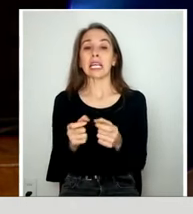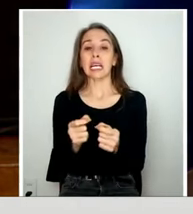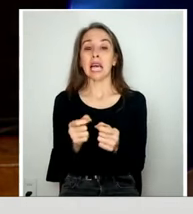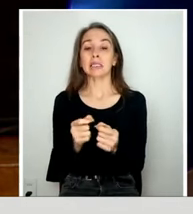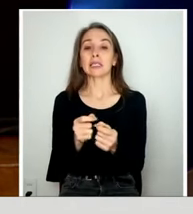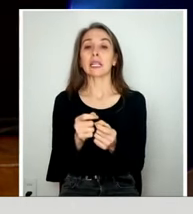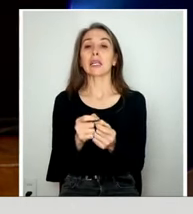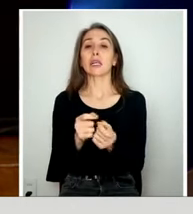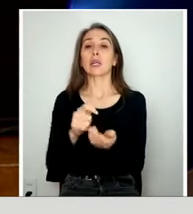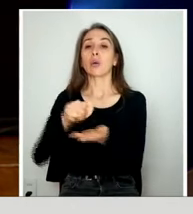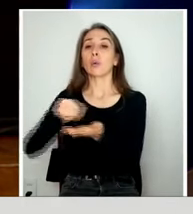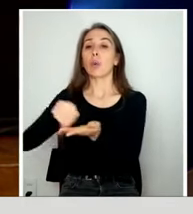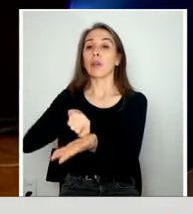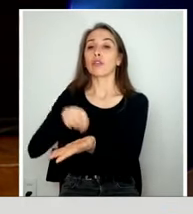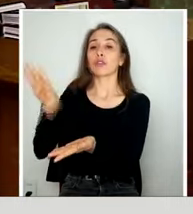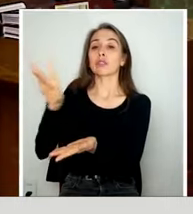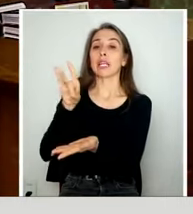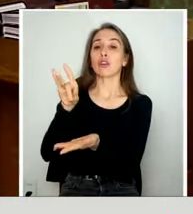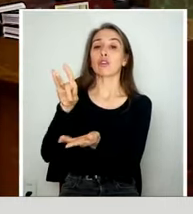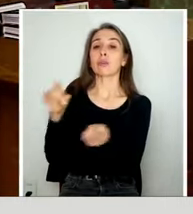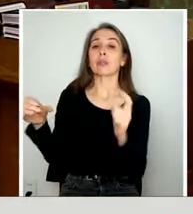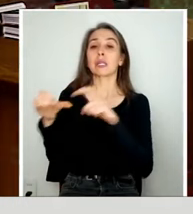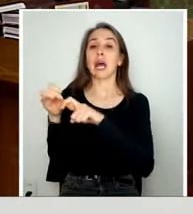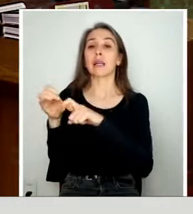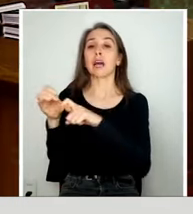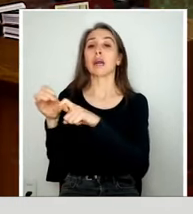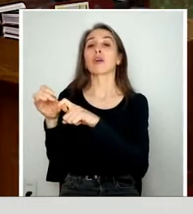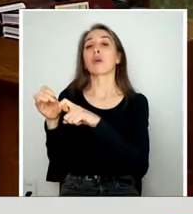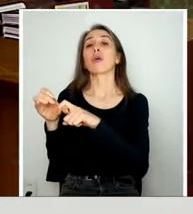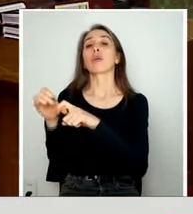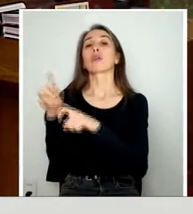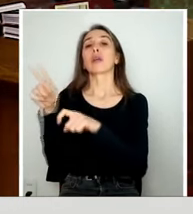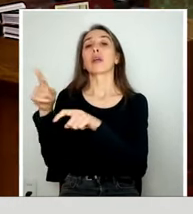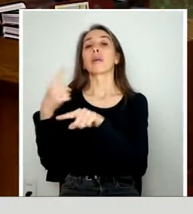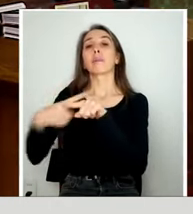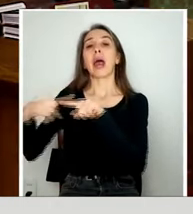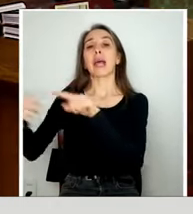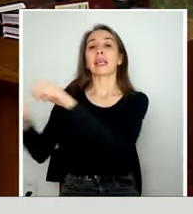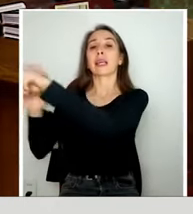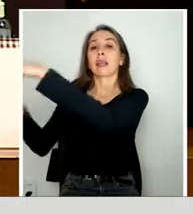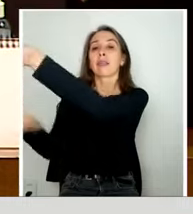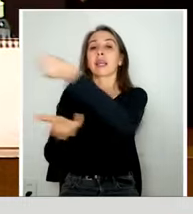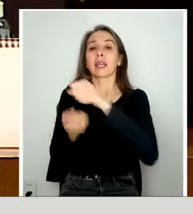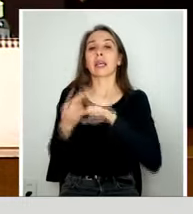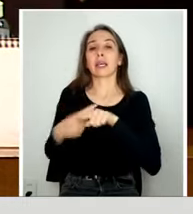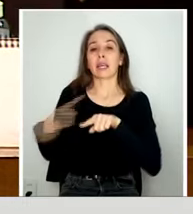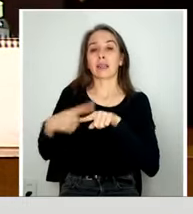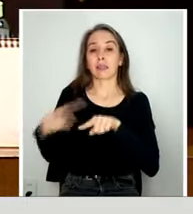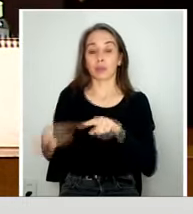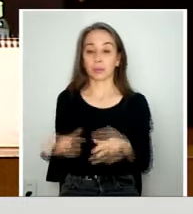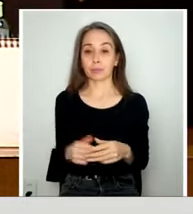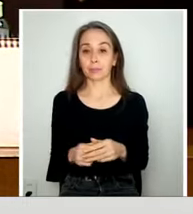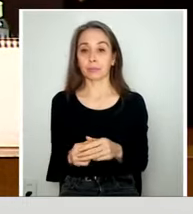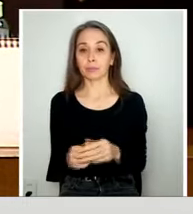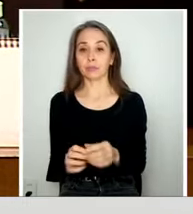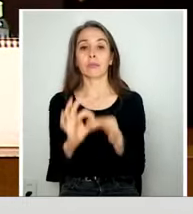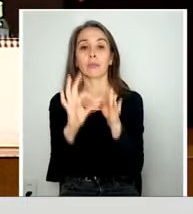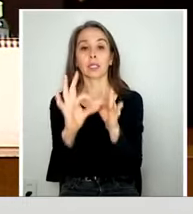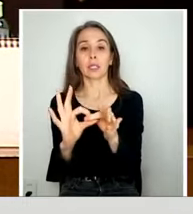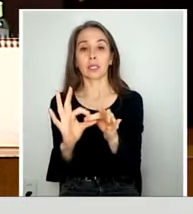financieros Eso es todo presidente Gracias profesor